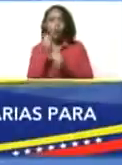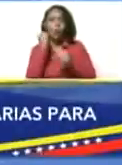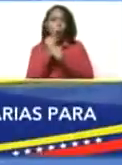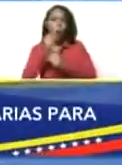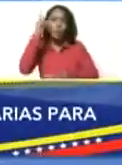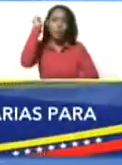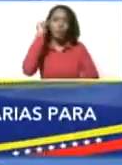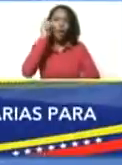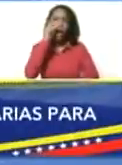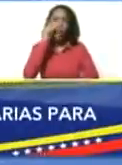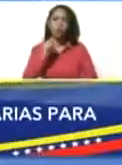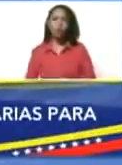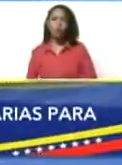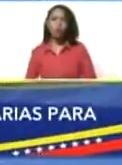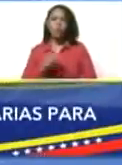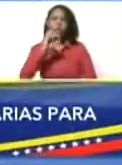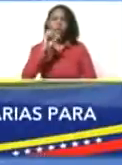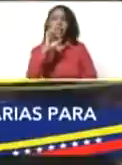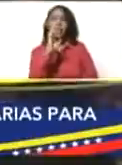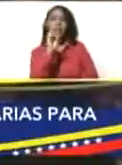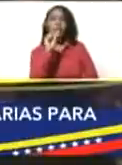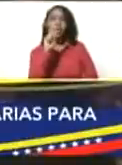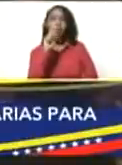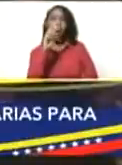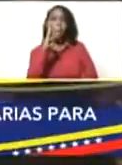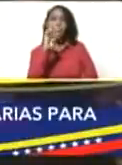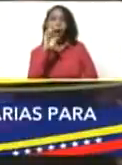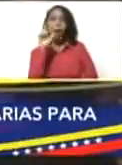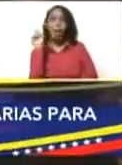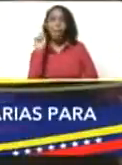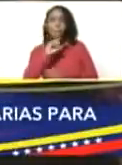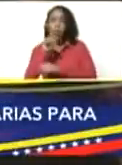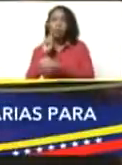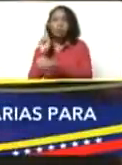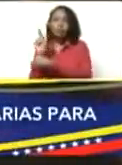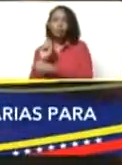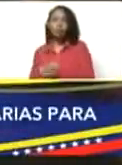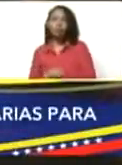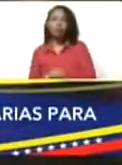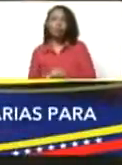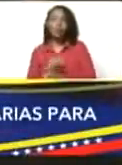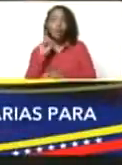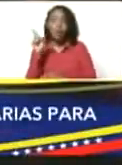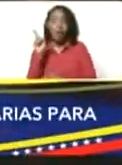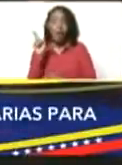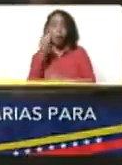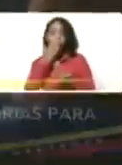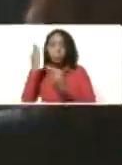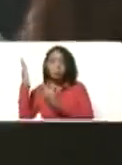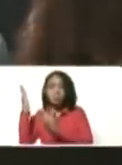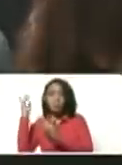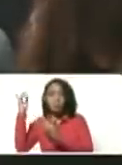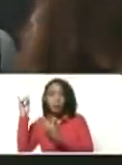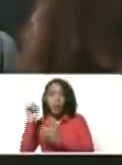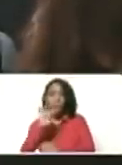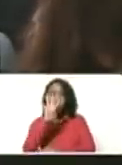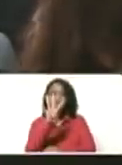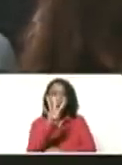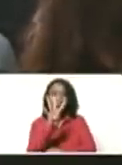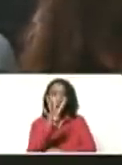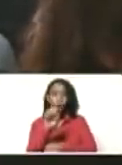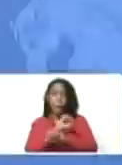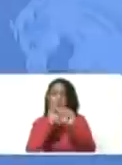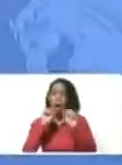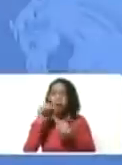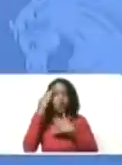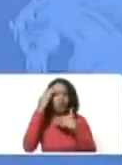diputado, Cristóbal Jiménez. Y Cristóbal Jiménez, como a las 4 de la mañana, no sé